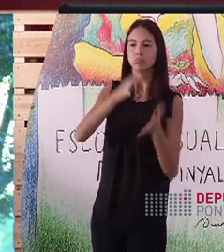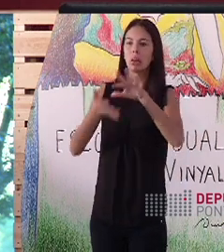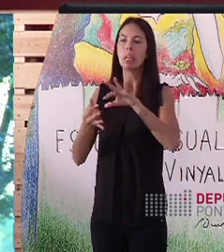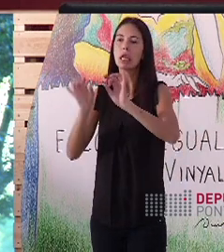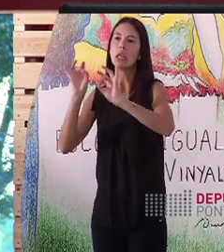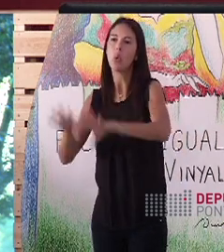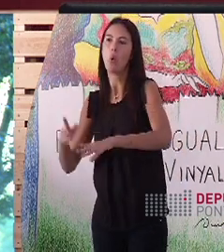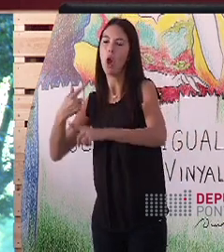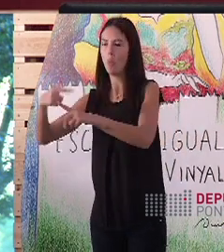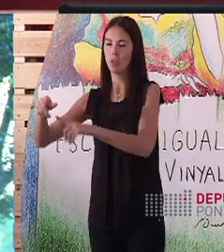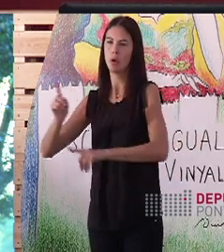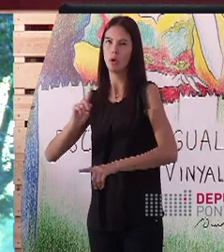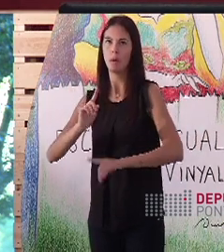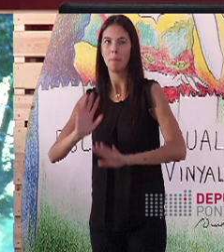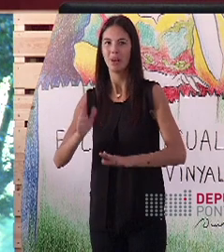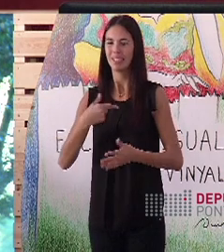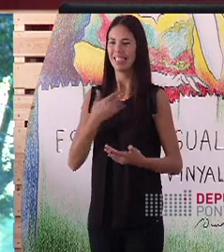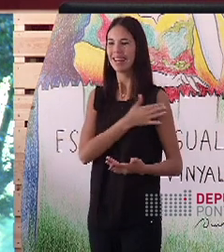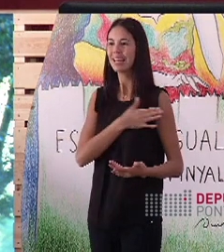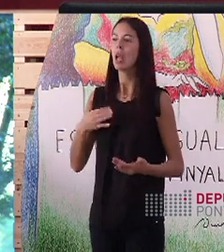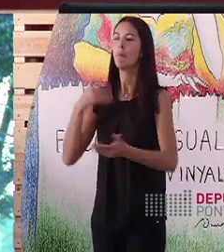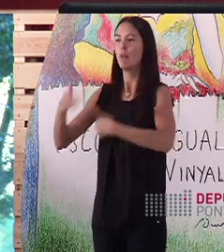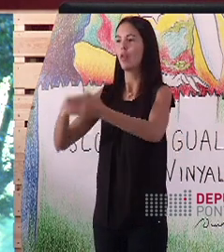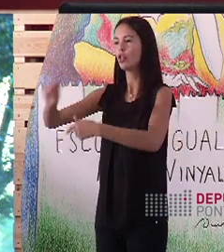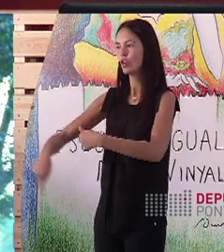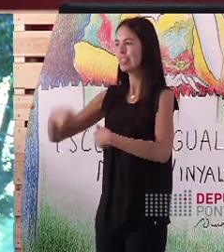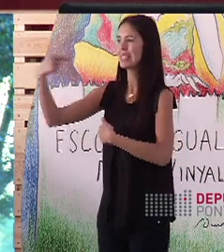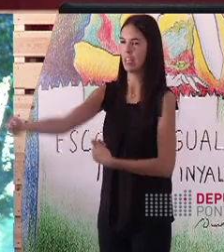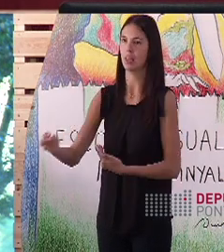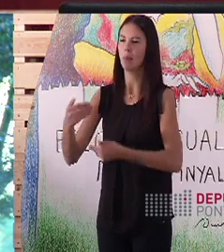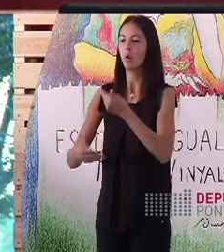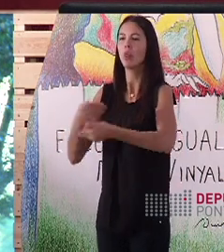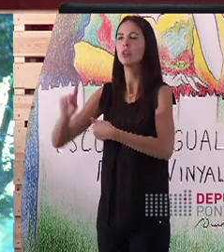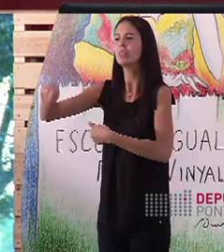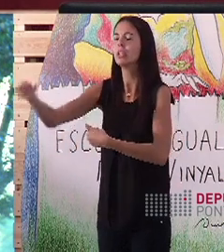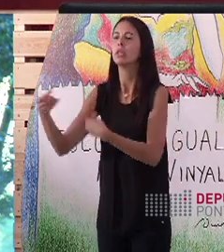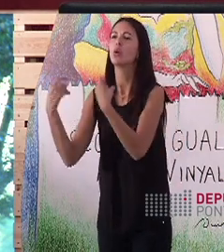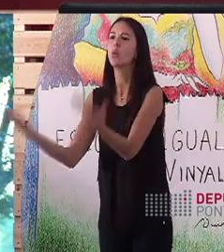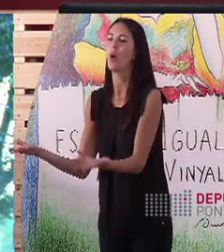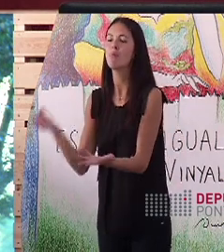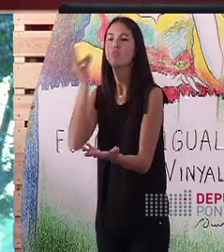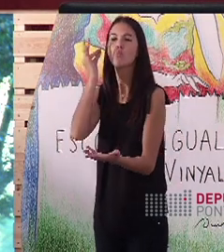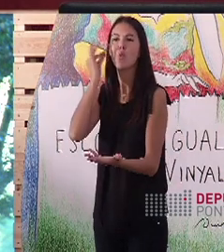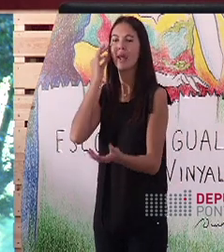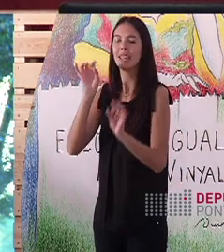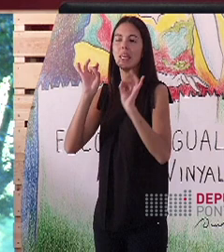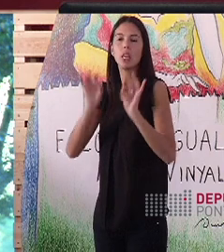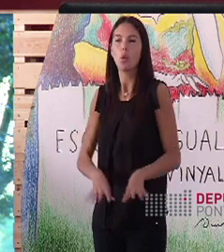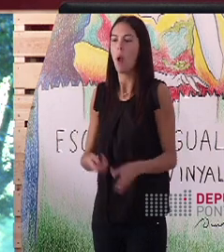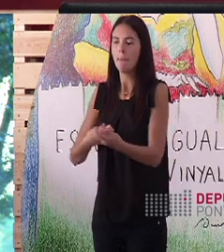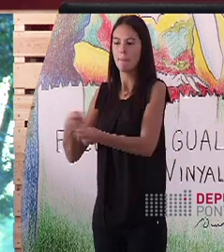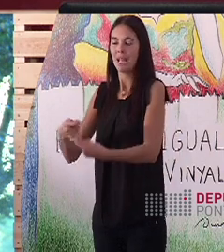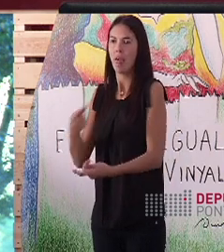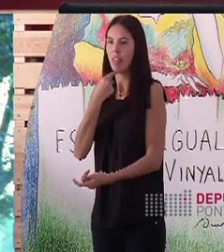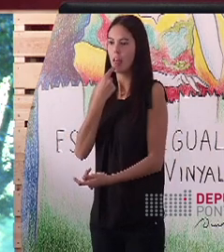es la condición de posibilidad para el siguiente proceso. El siguiente proceso es mercantilizarnos. Decir que